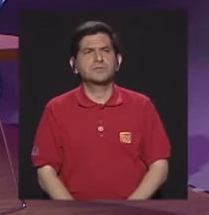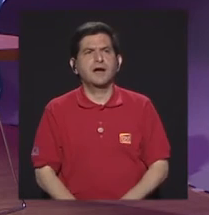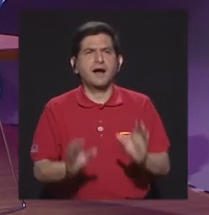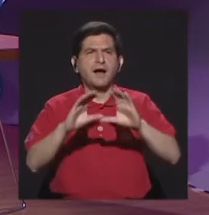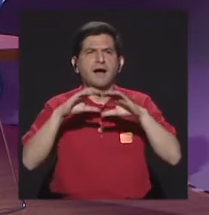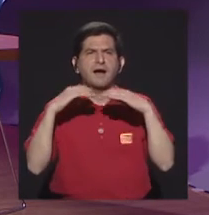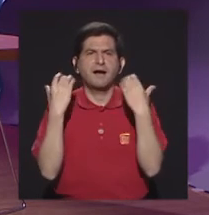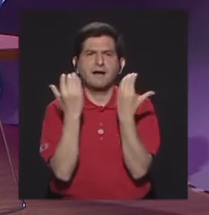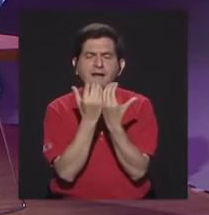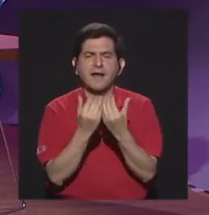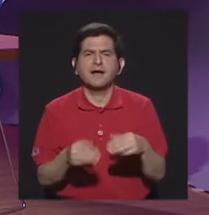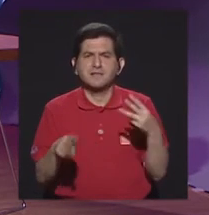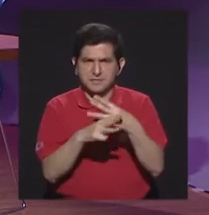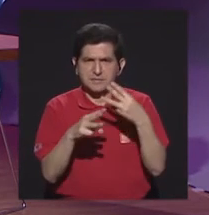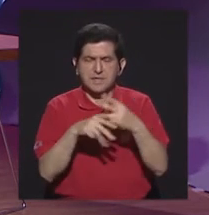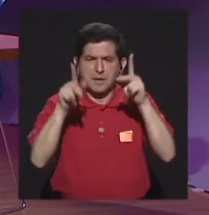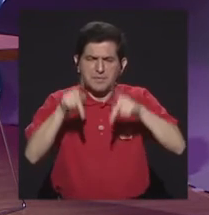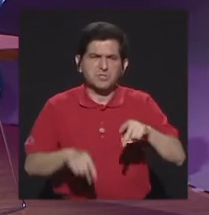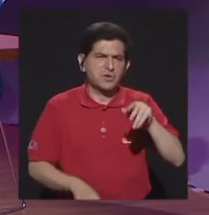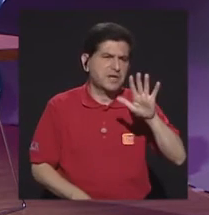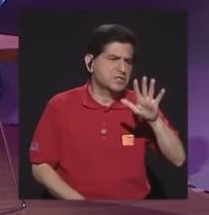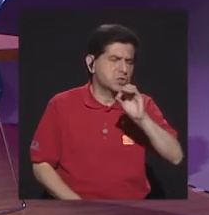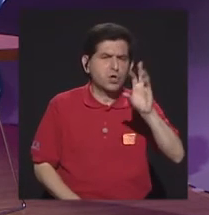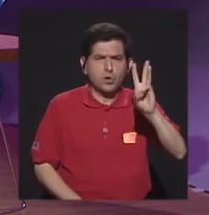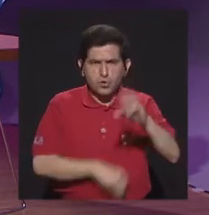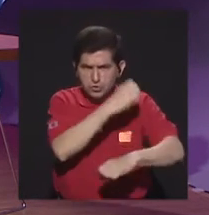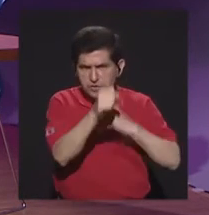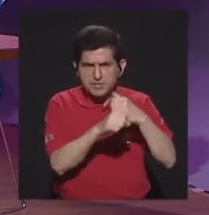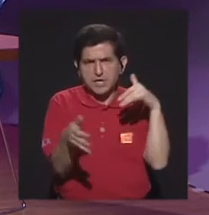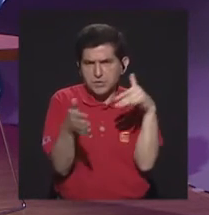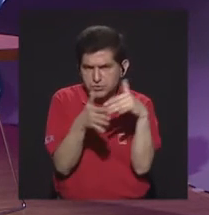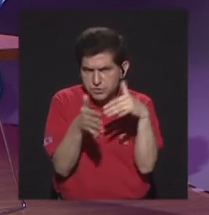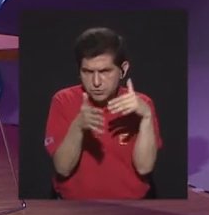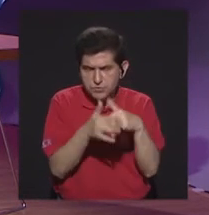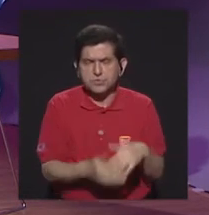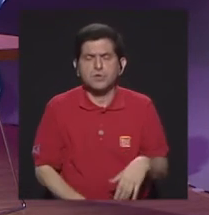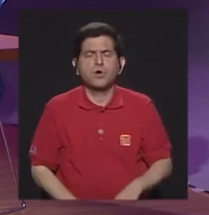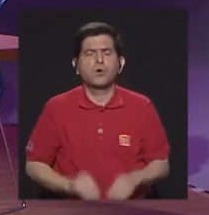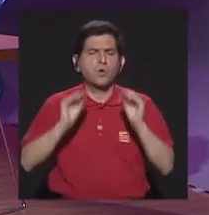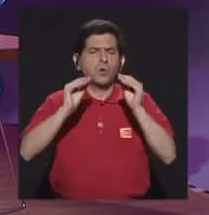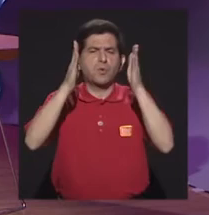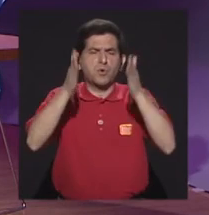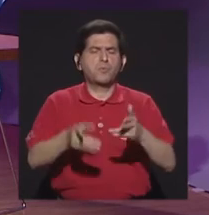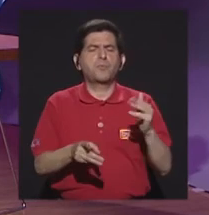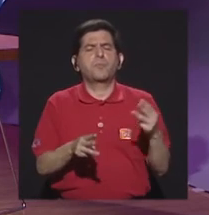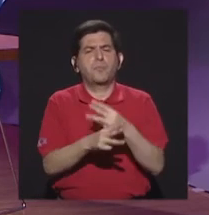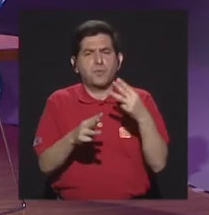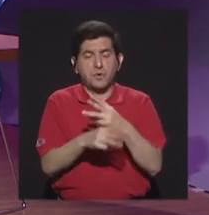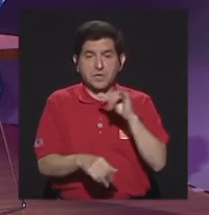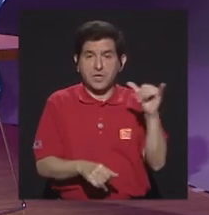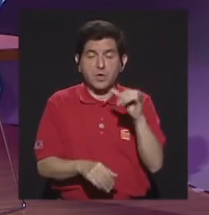las dicta alguien que estudió 5 o 6 años para ser capacitador en matemáticas. Igual un profesor de